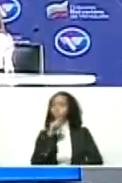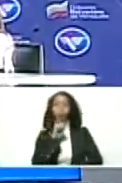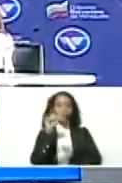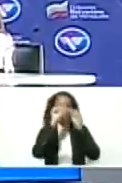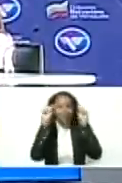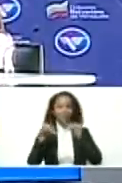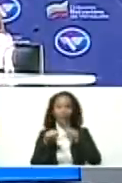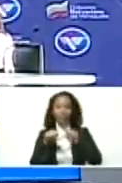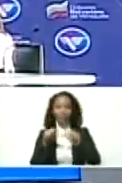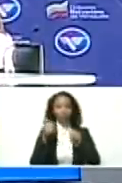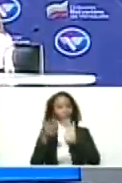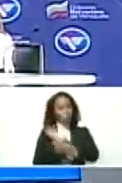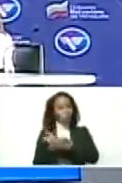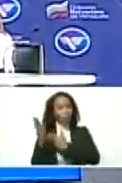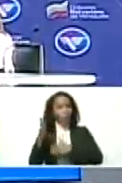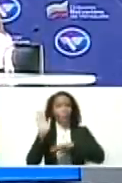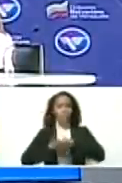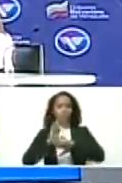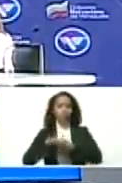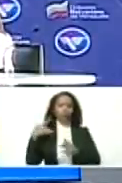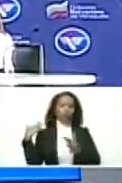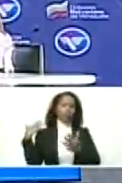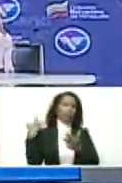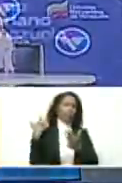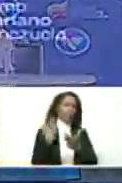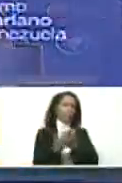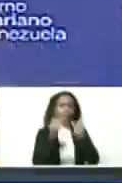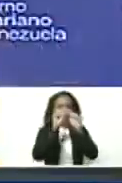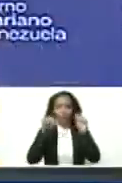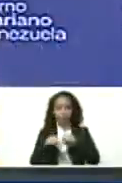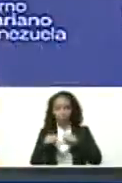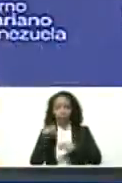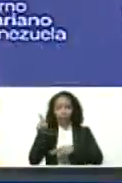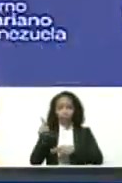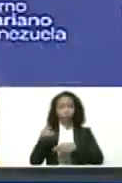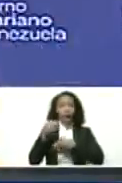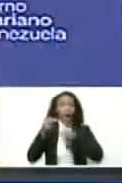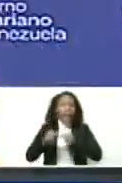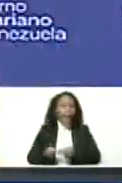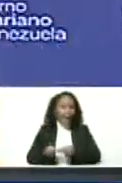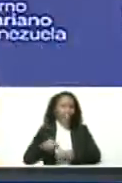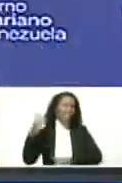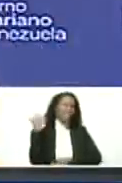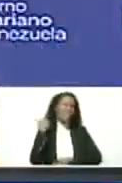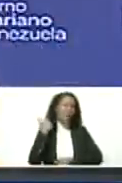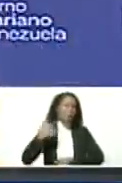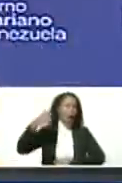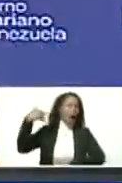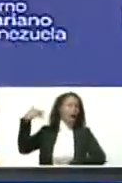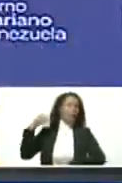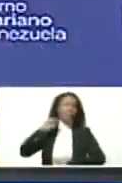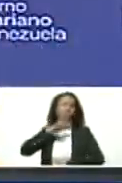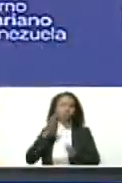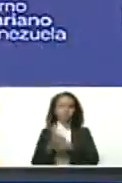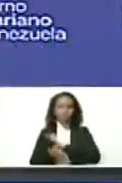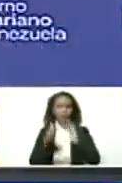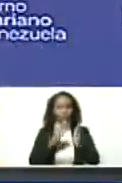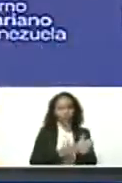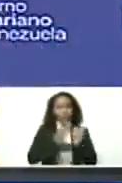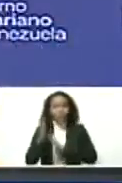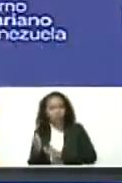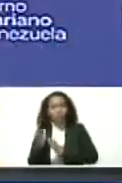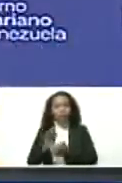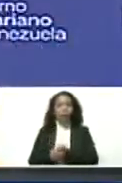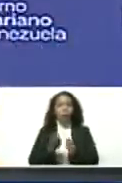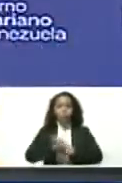SWIFT, y pasará el tiempo y el sistema SWIFT quedará como un sistema caduco. Al pasar de esta década, el